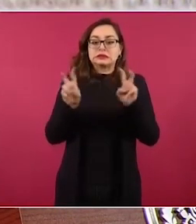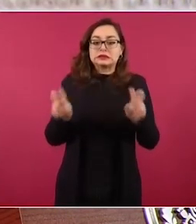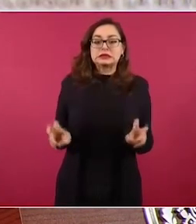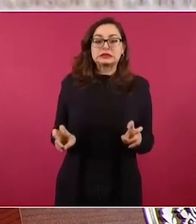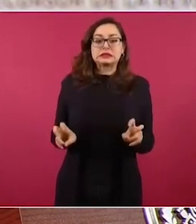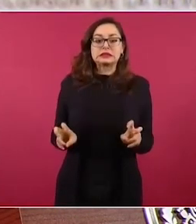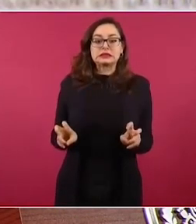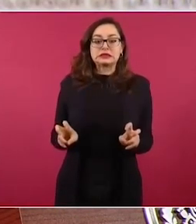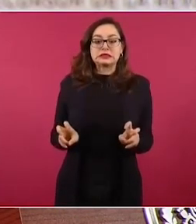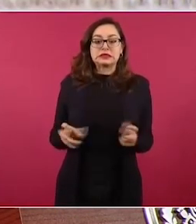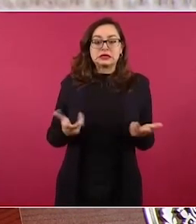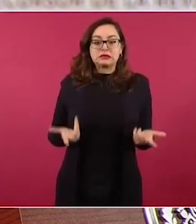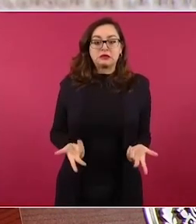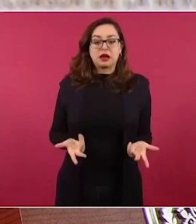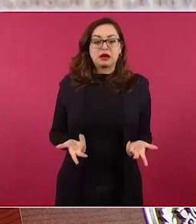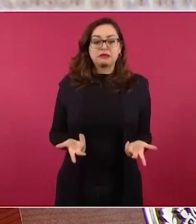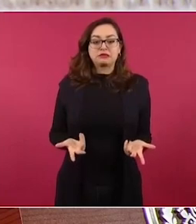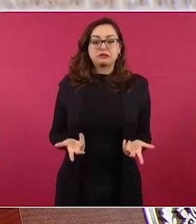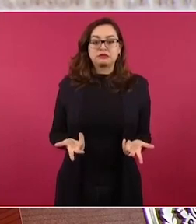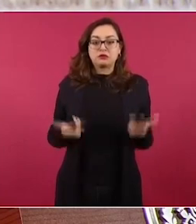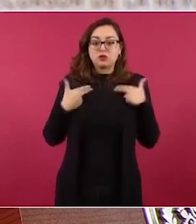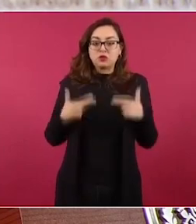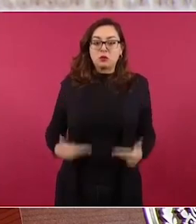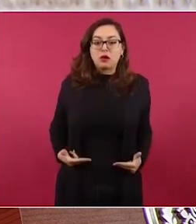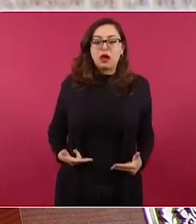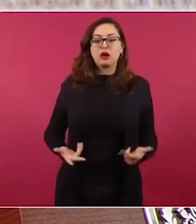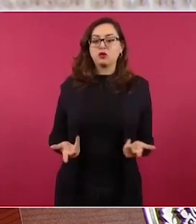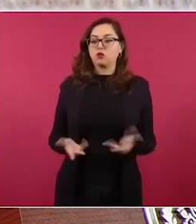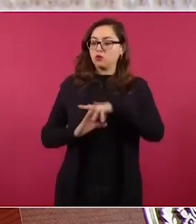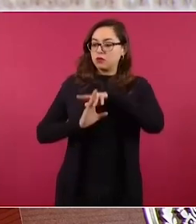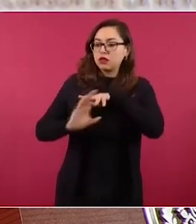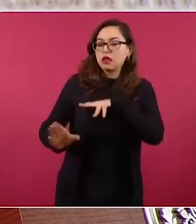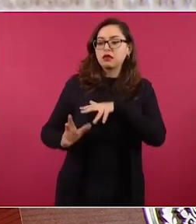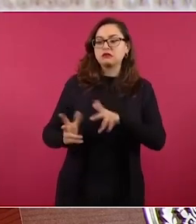en sus asuntos a los migrantes.